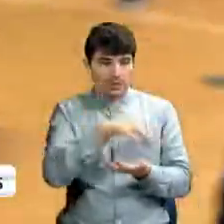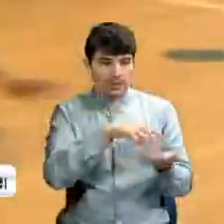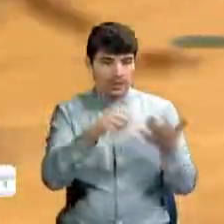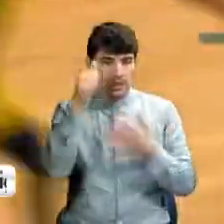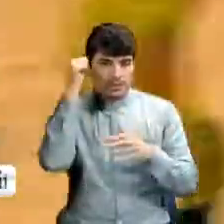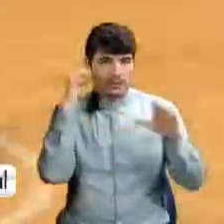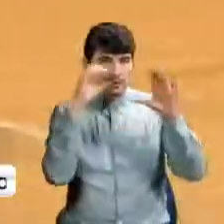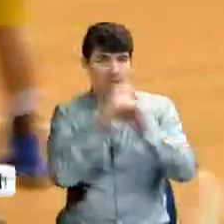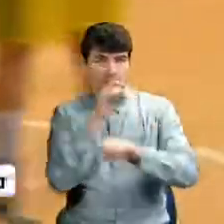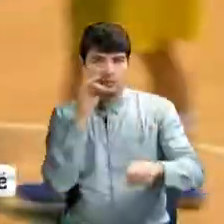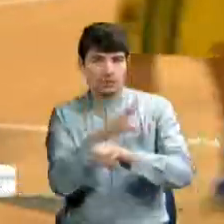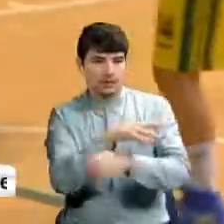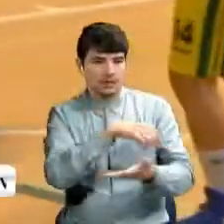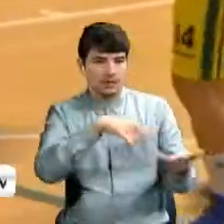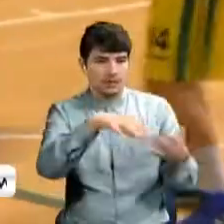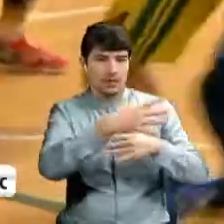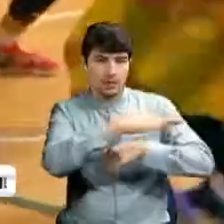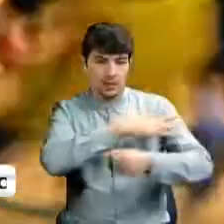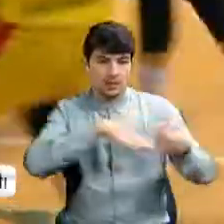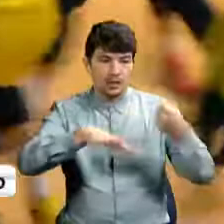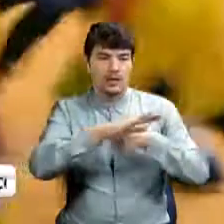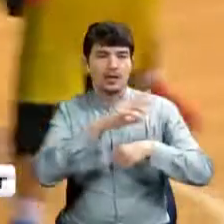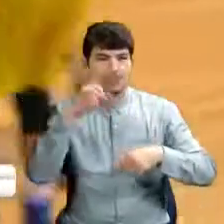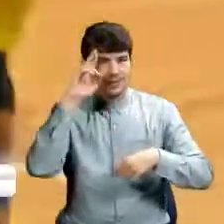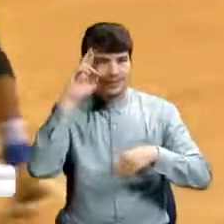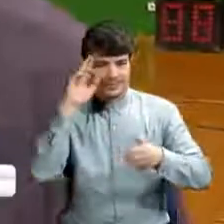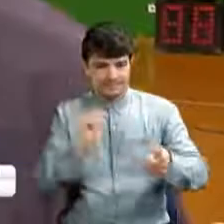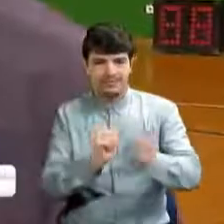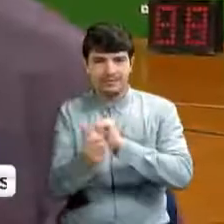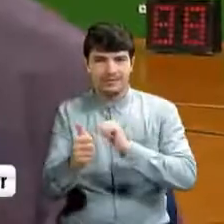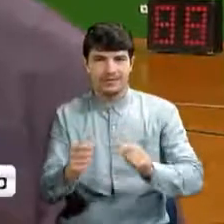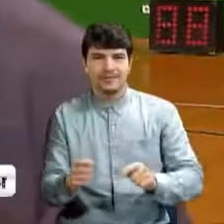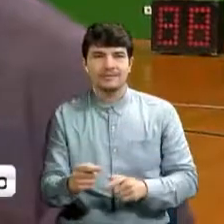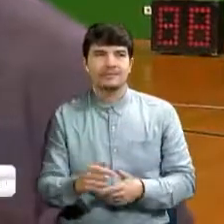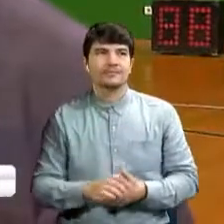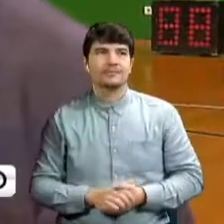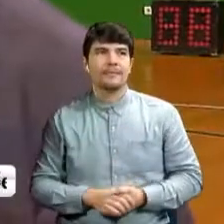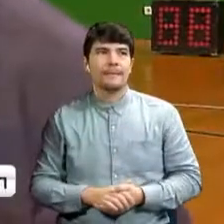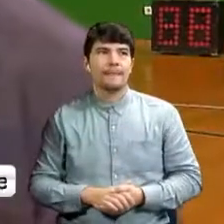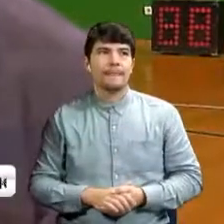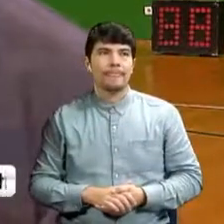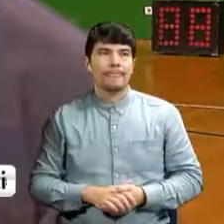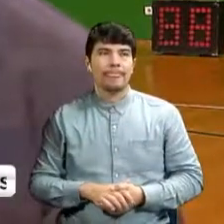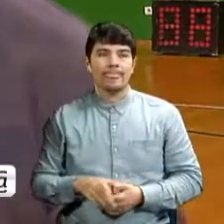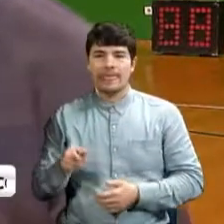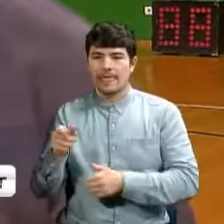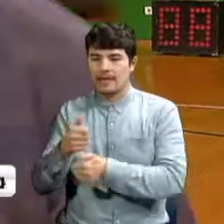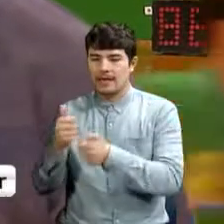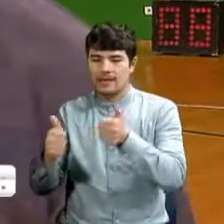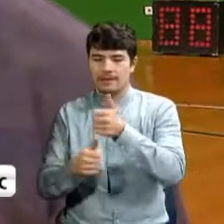difícil vencieron a cundinamarca y se instalaron en la semifinal la categoría sub-14